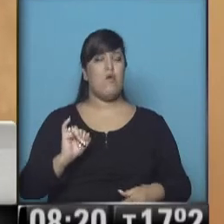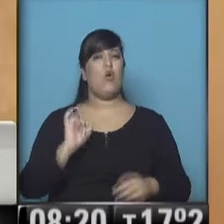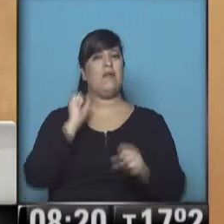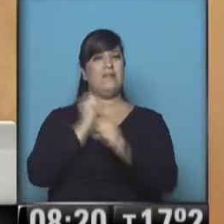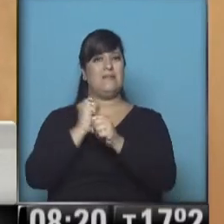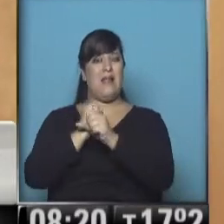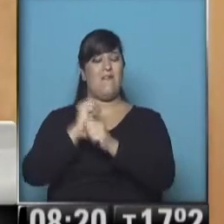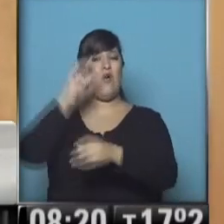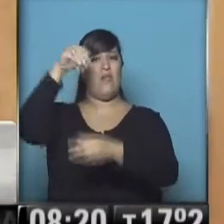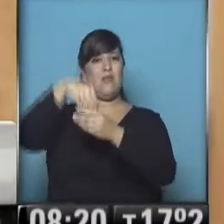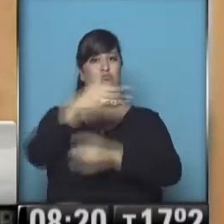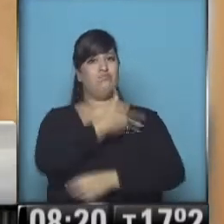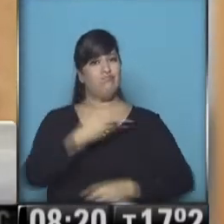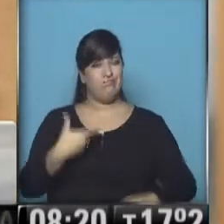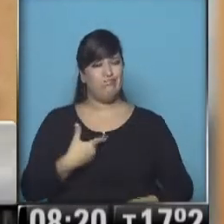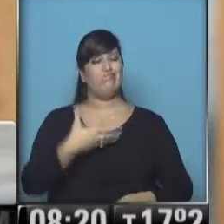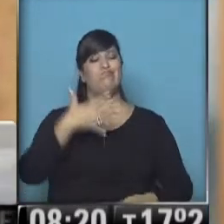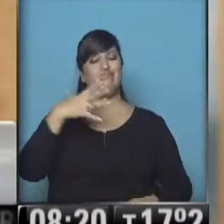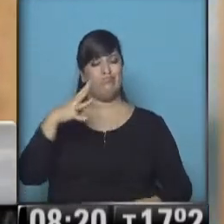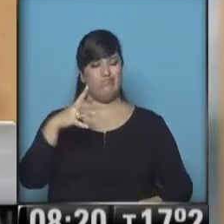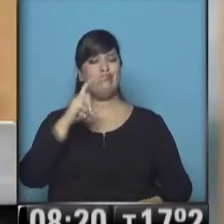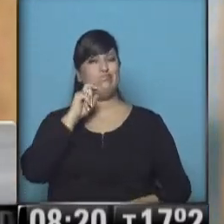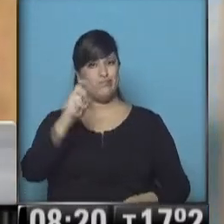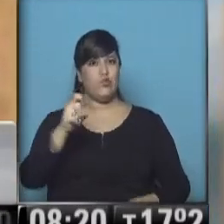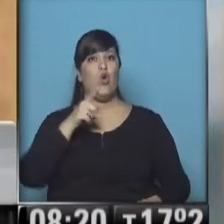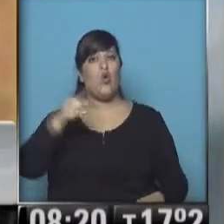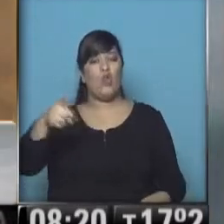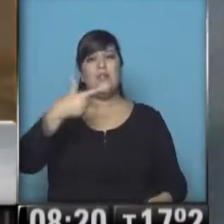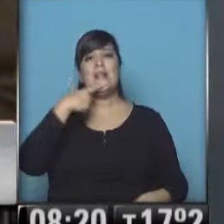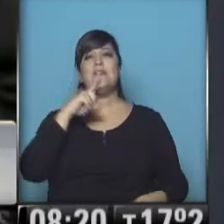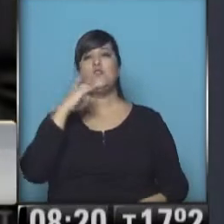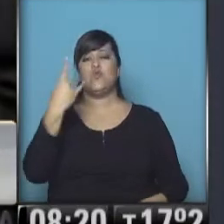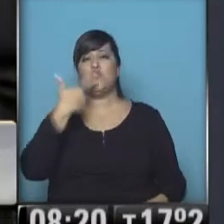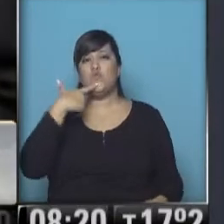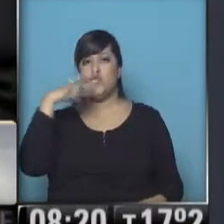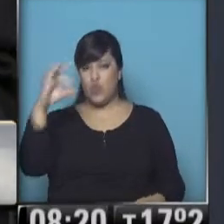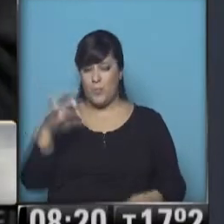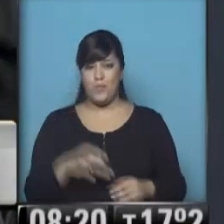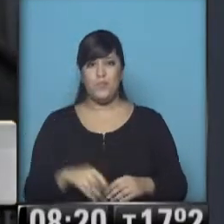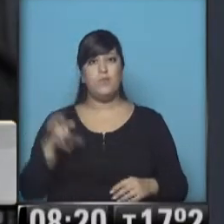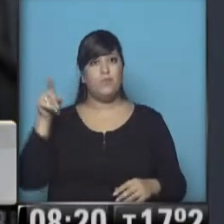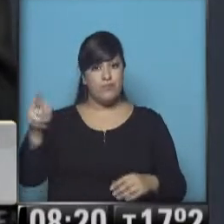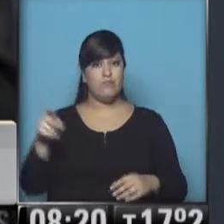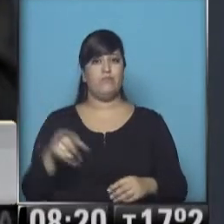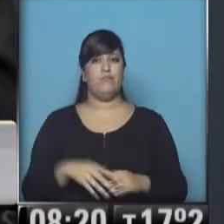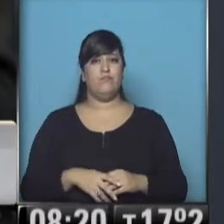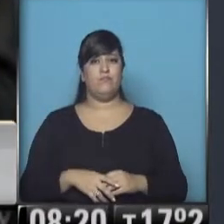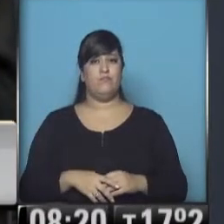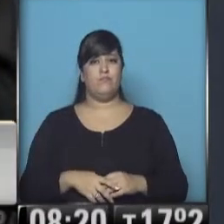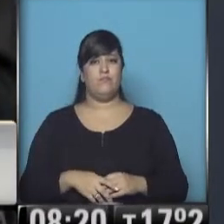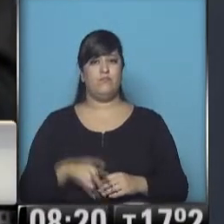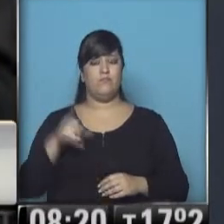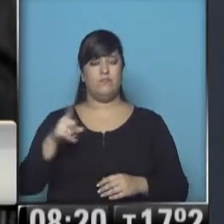funcionario público contra el señor antonio horacio stiusso que sin duda la no comparencia la